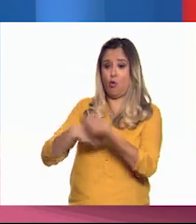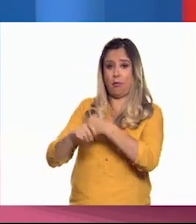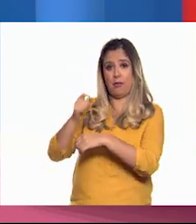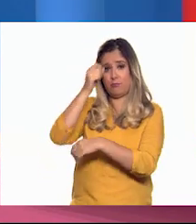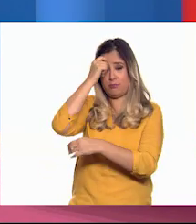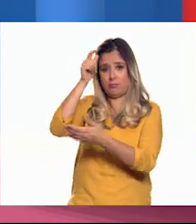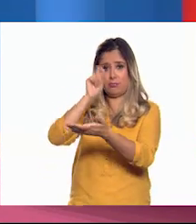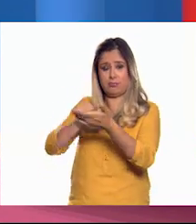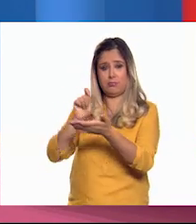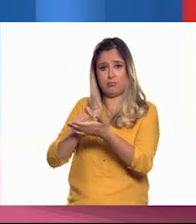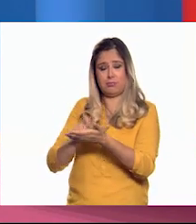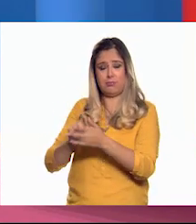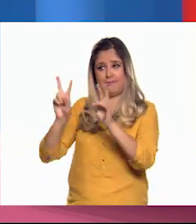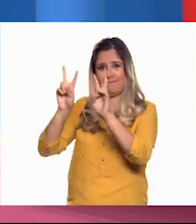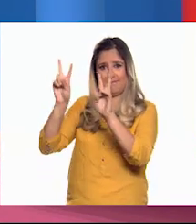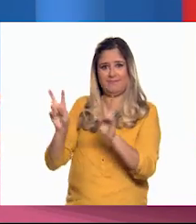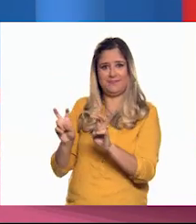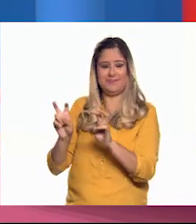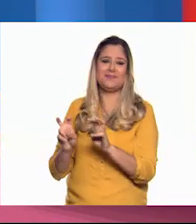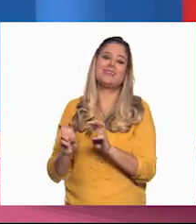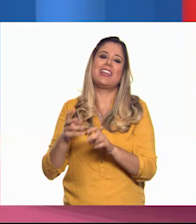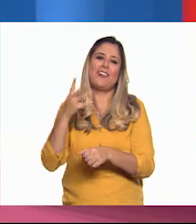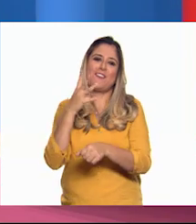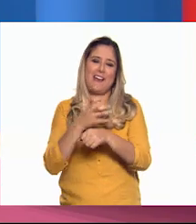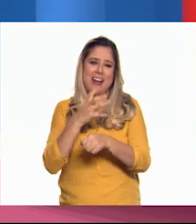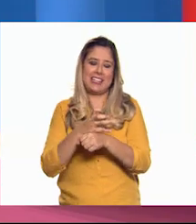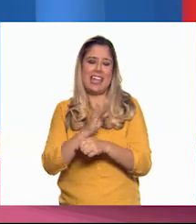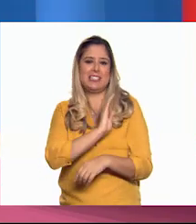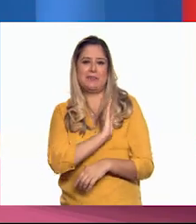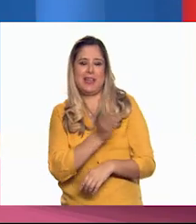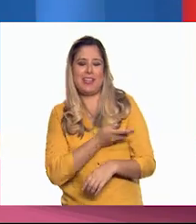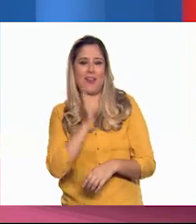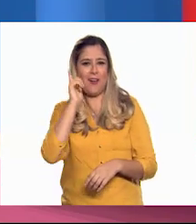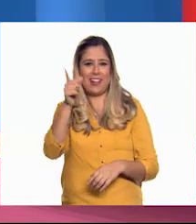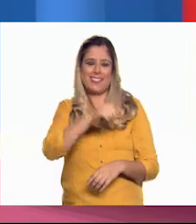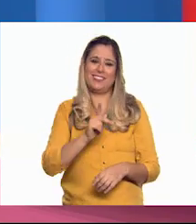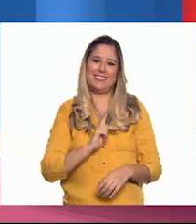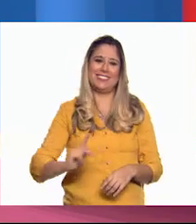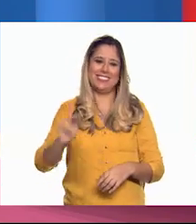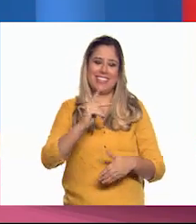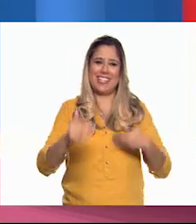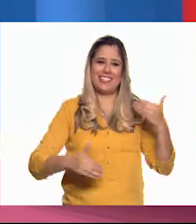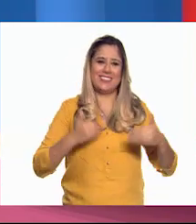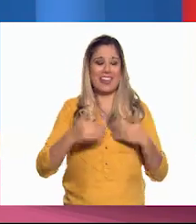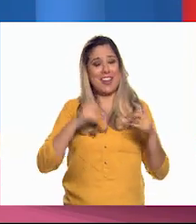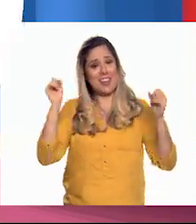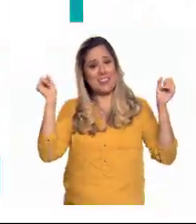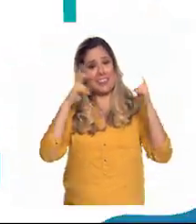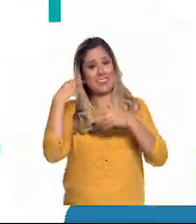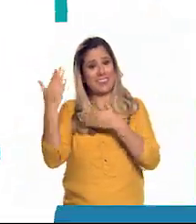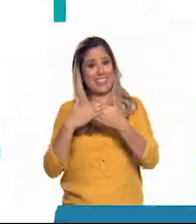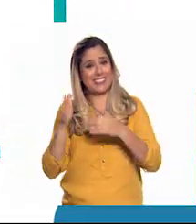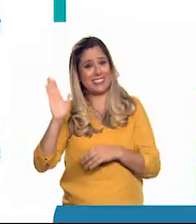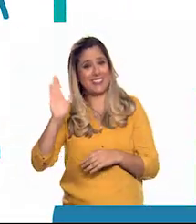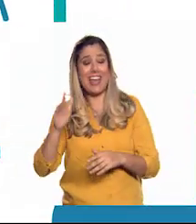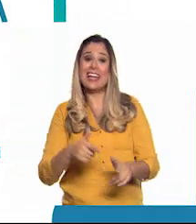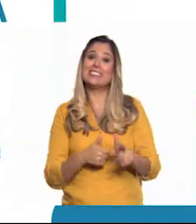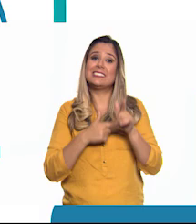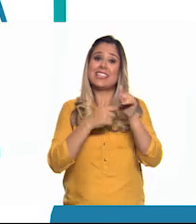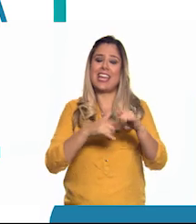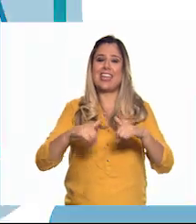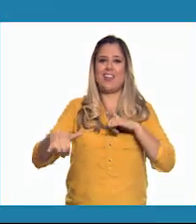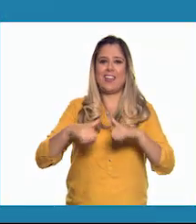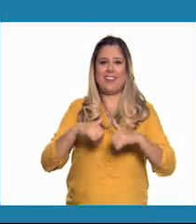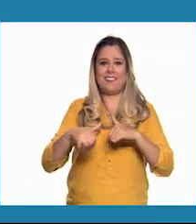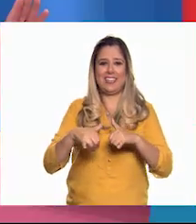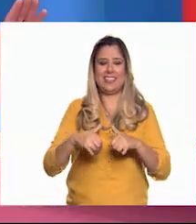lengua materna de 4º grado. Y espero que lo hayan disfrutado tanto como nosotros. Nos vemos hasta la próxima. A continuación,